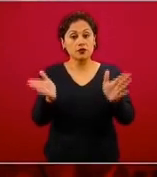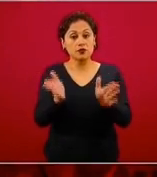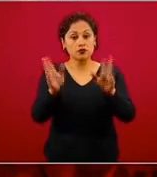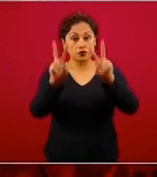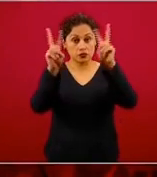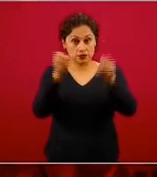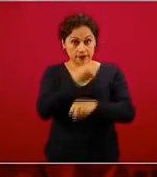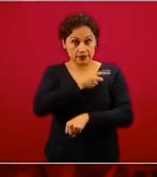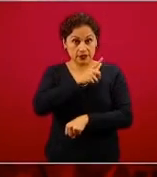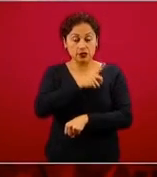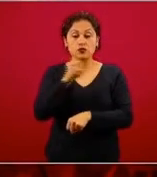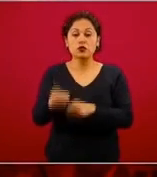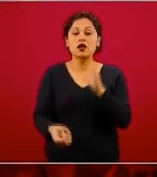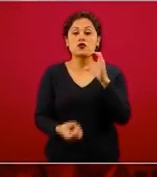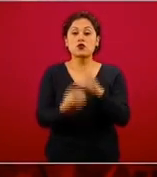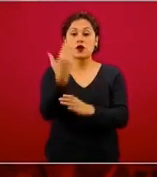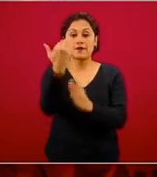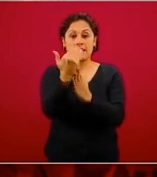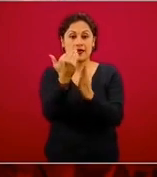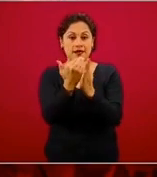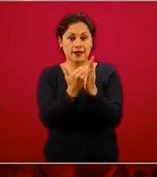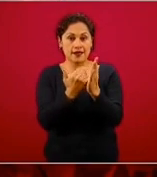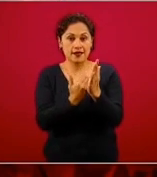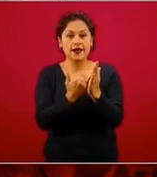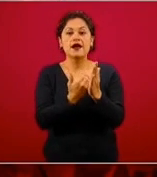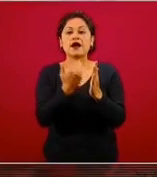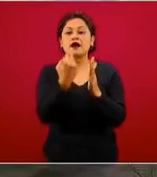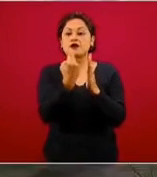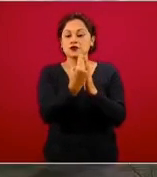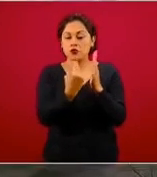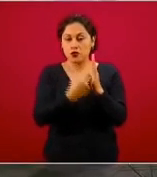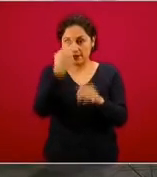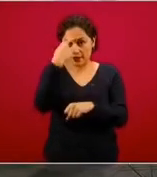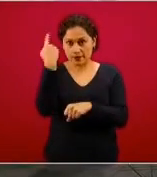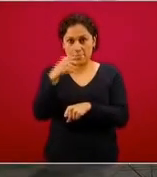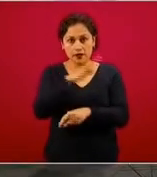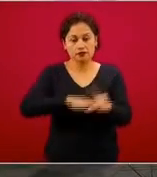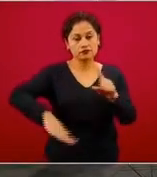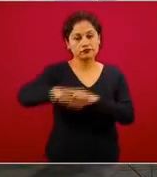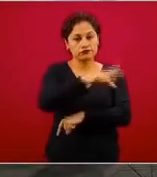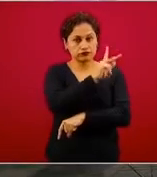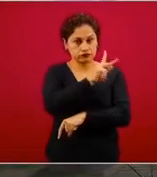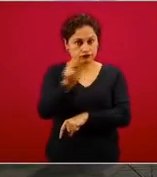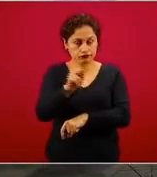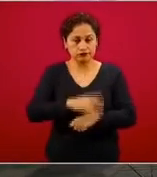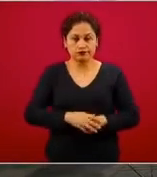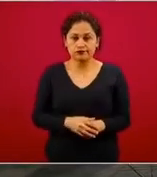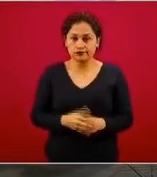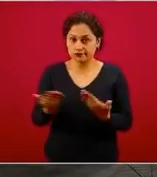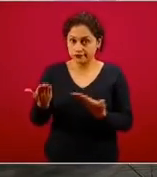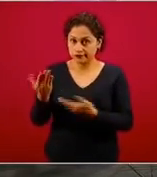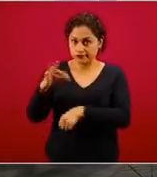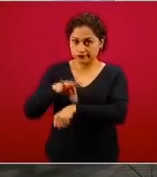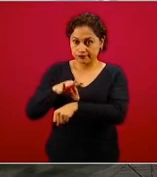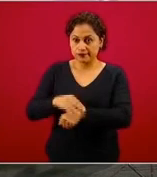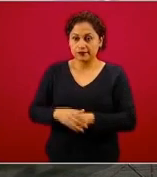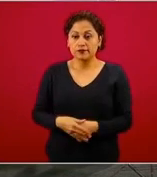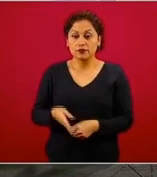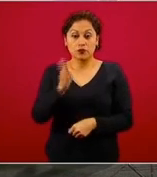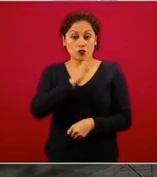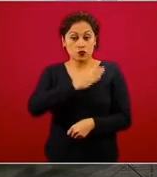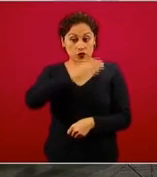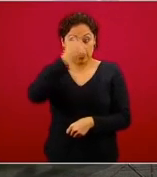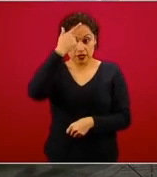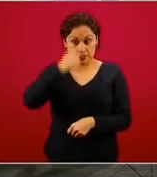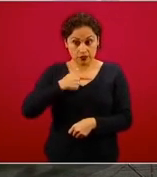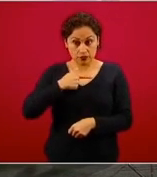de una Cortés nueva will guía be talking about técnica que tenemos some para of una the población de prevention especial interés. measures and Doctor. a new set of guidelines that we Buenas have noches. Sí,